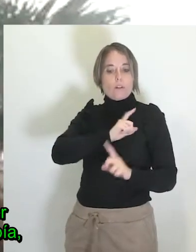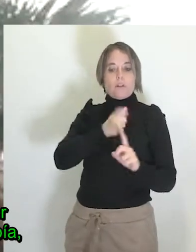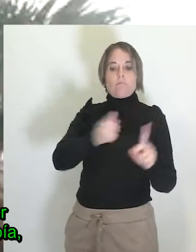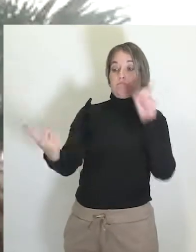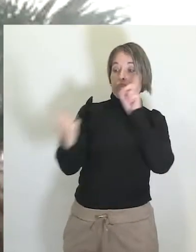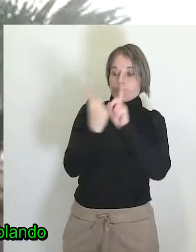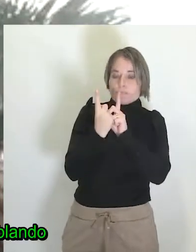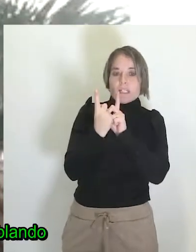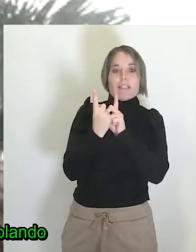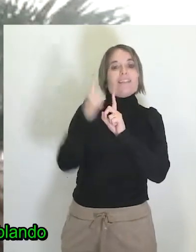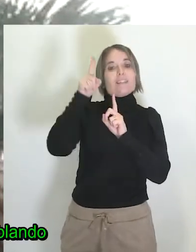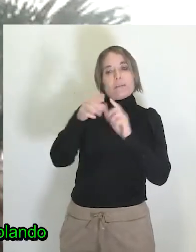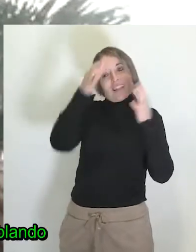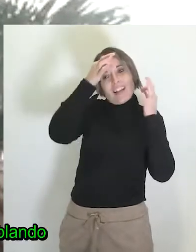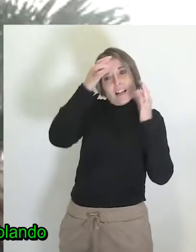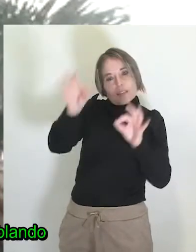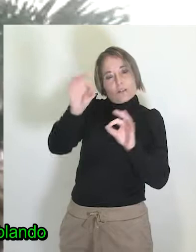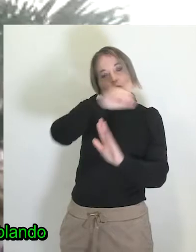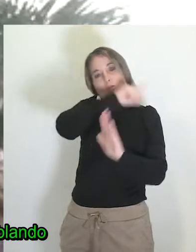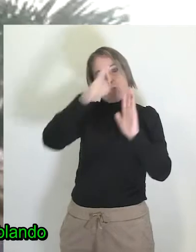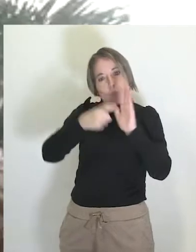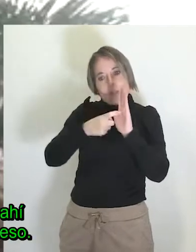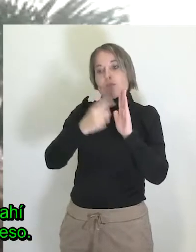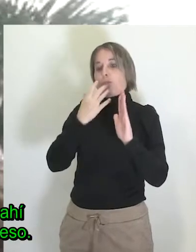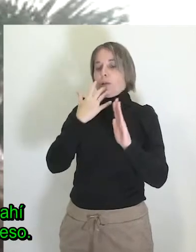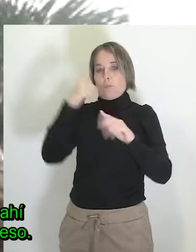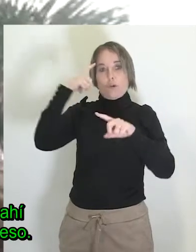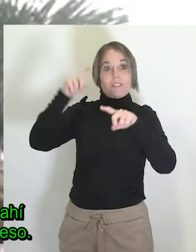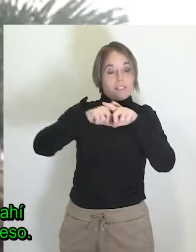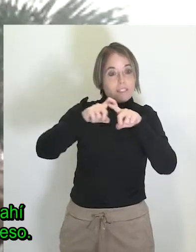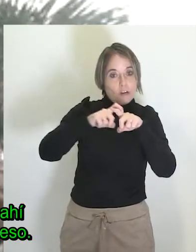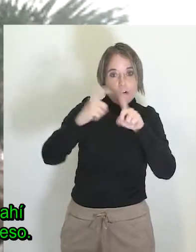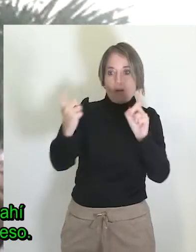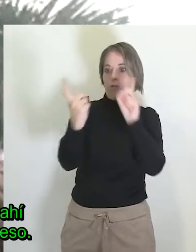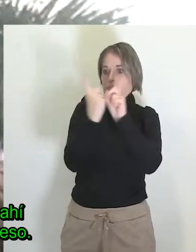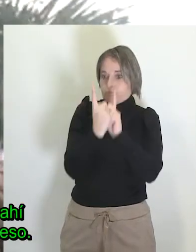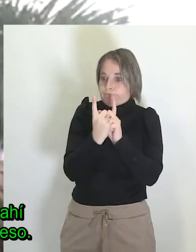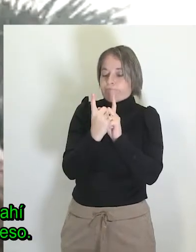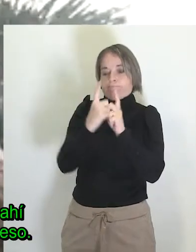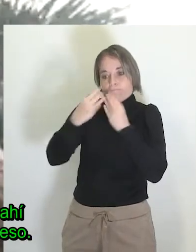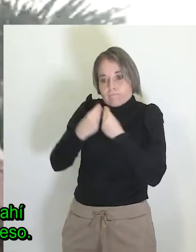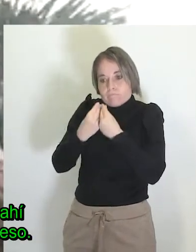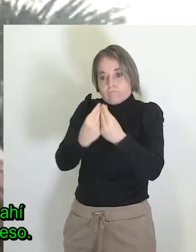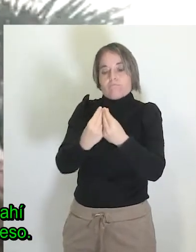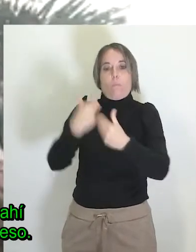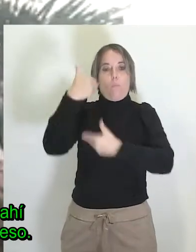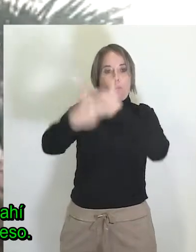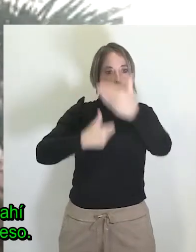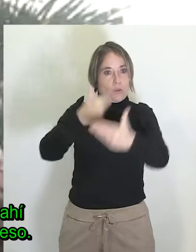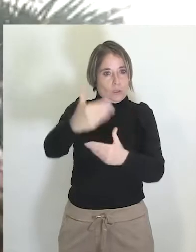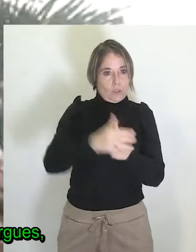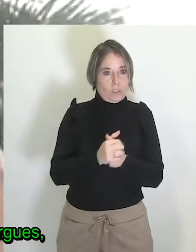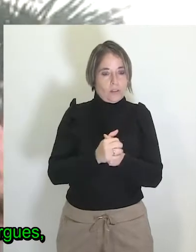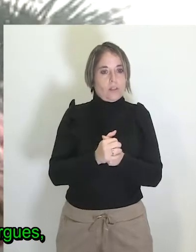quienes recibía, sino también estábamos hablando de una psicóloga que estaba ahí para acompañarle su